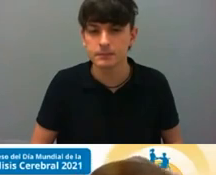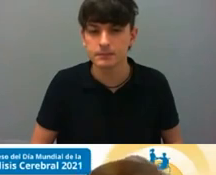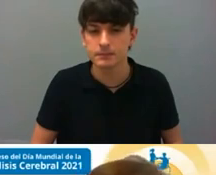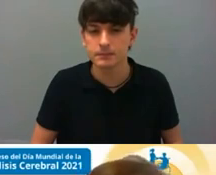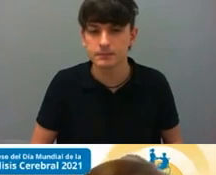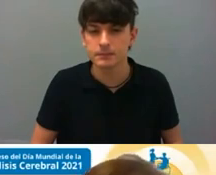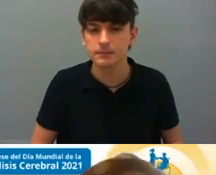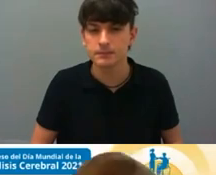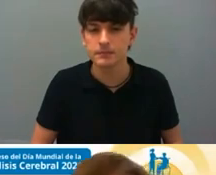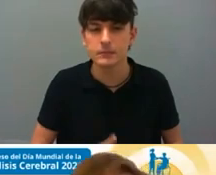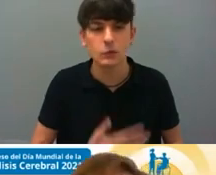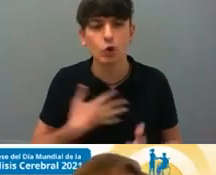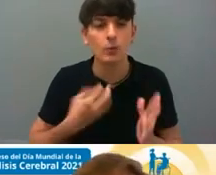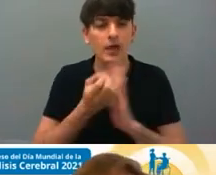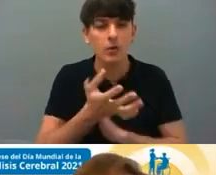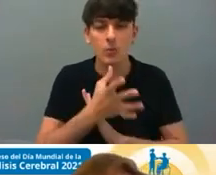buena.